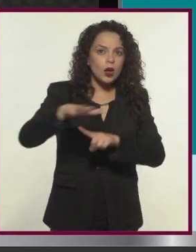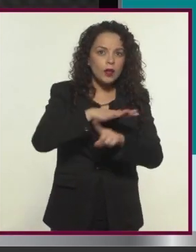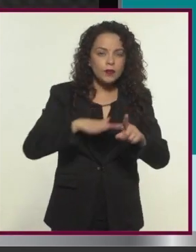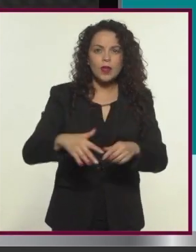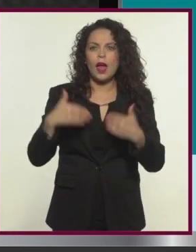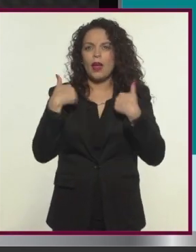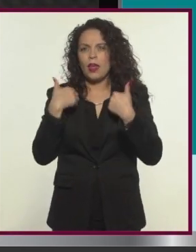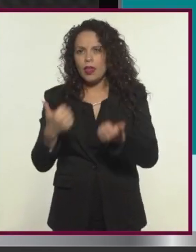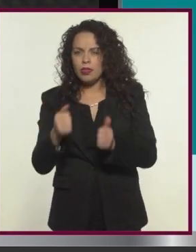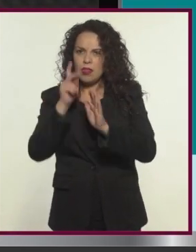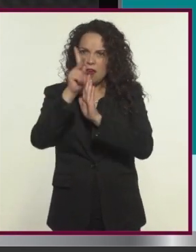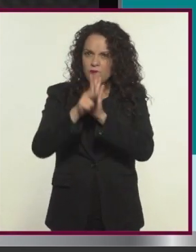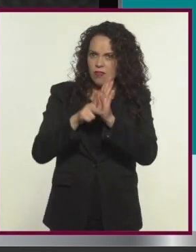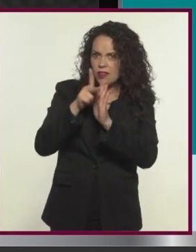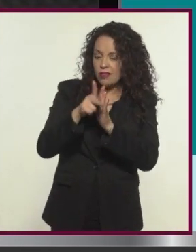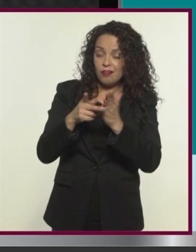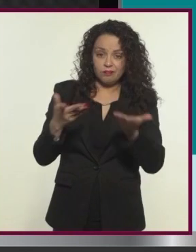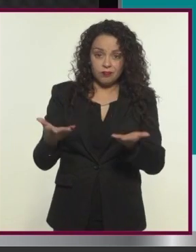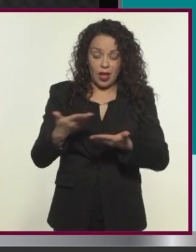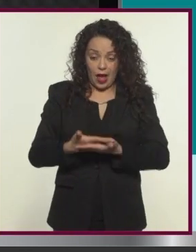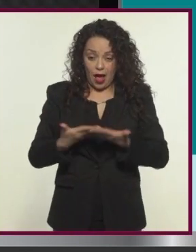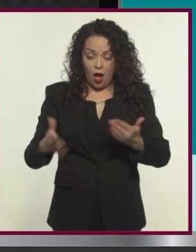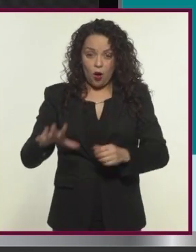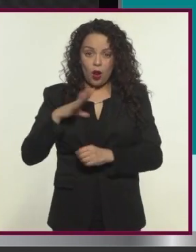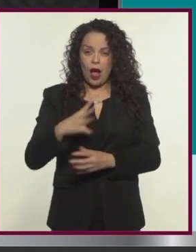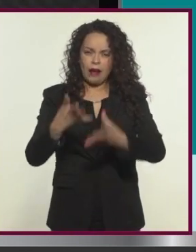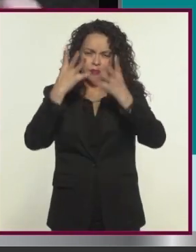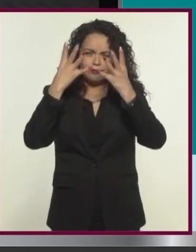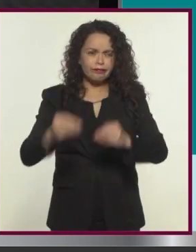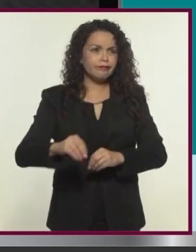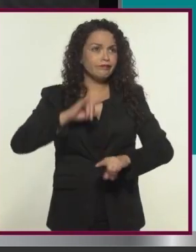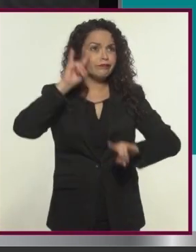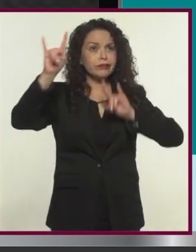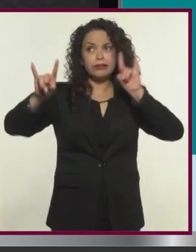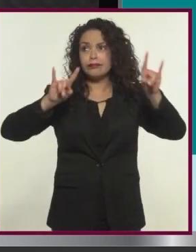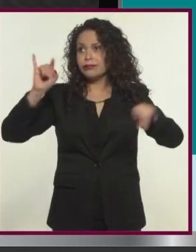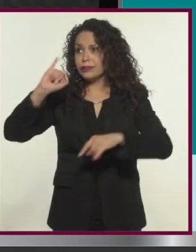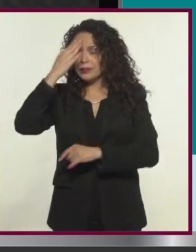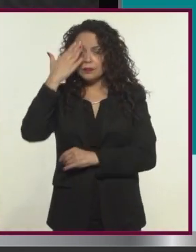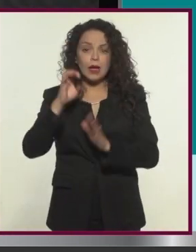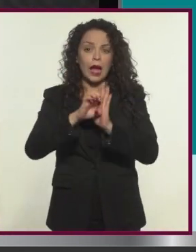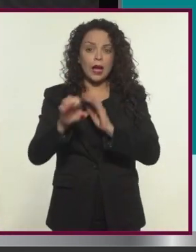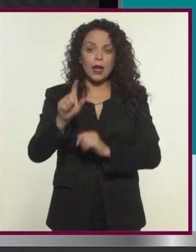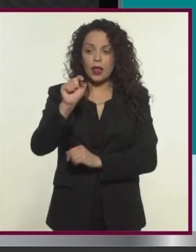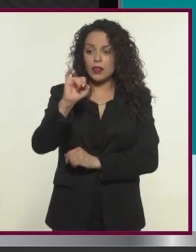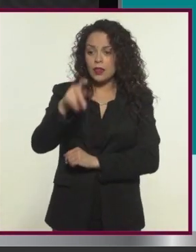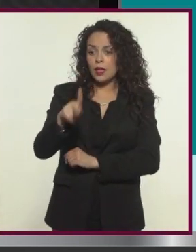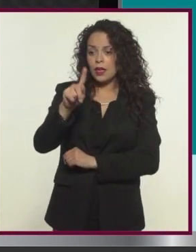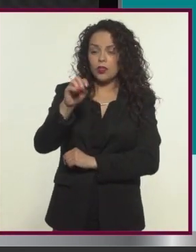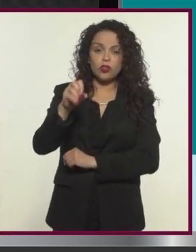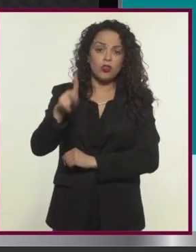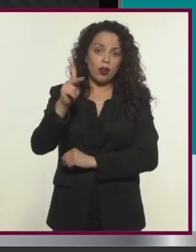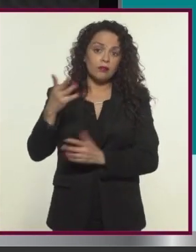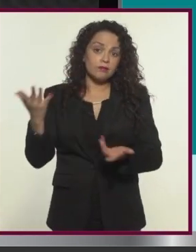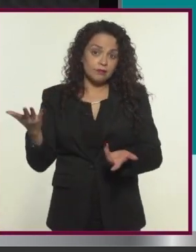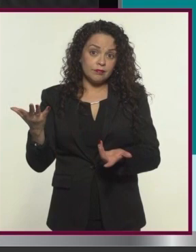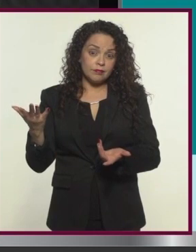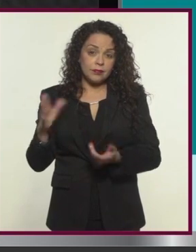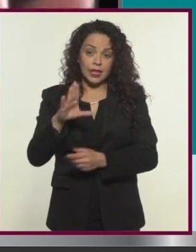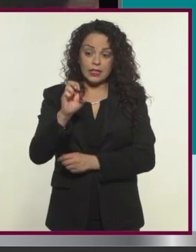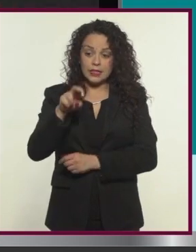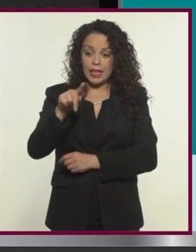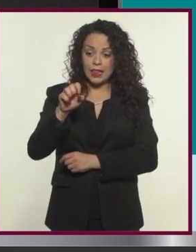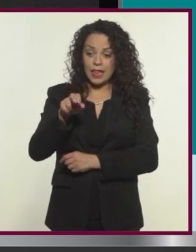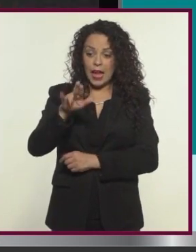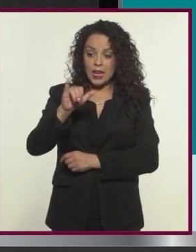perspectiva afrontar un material audiovisual. Ahorita ya estamos llenos de imágenes por todos lados. Para muestra, pues TikTok, ¿no? Que estas generaciones, los llamados